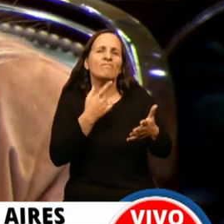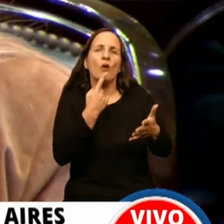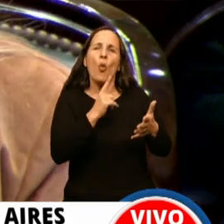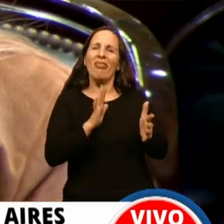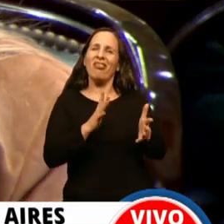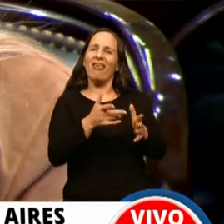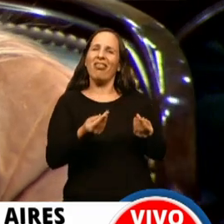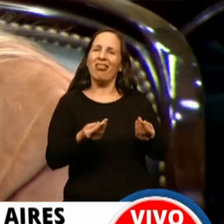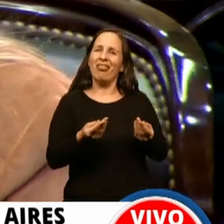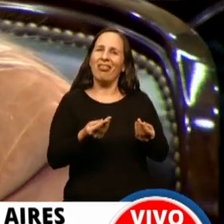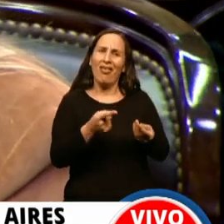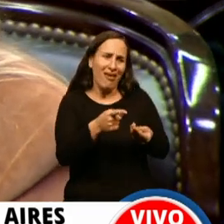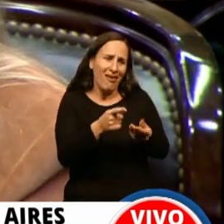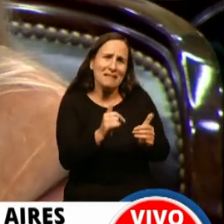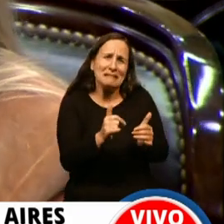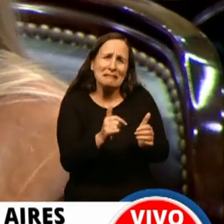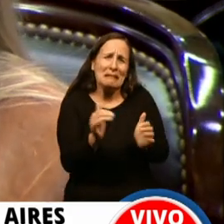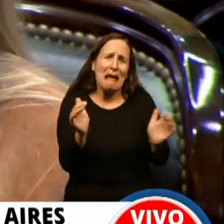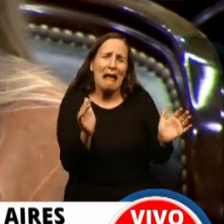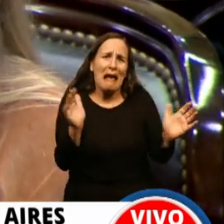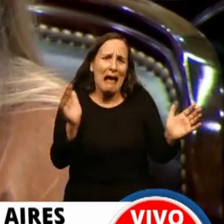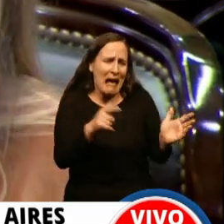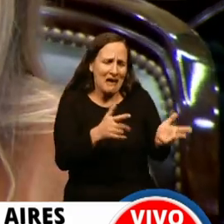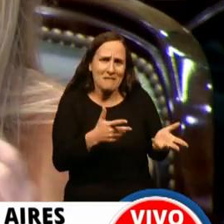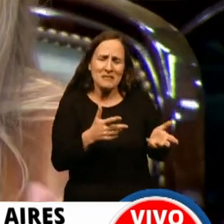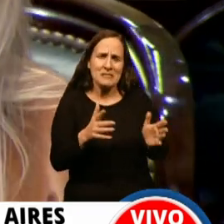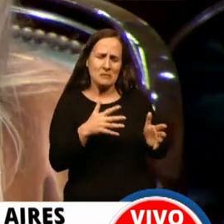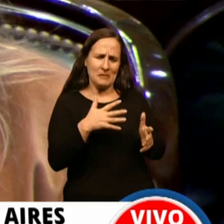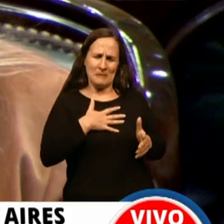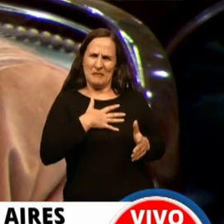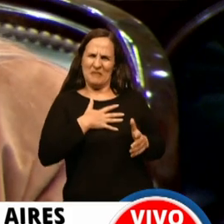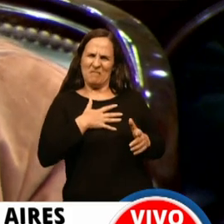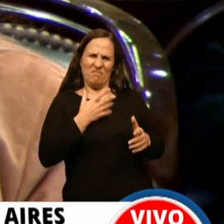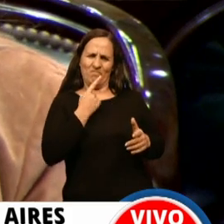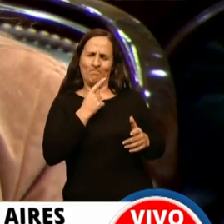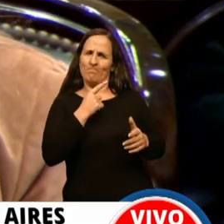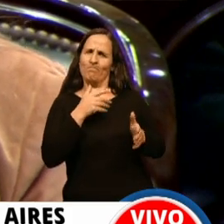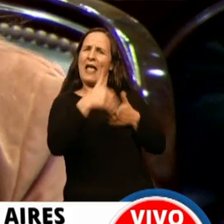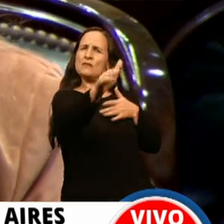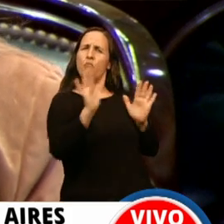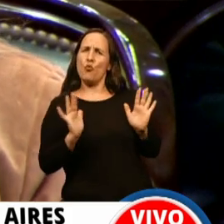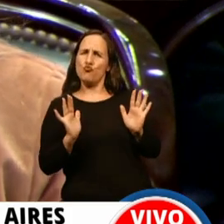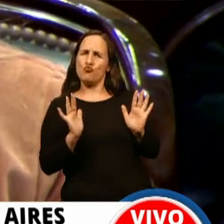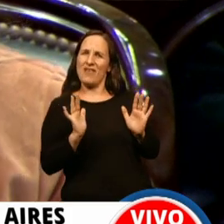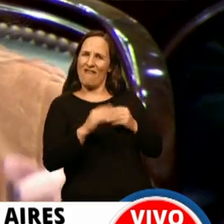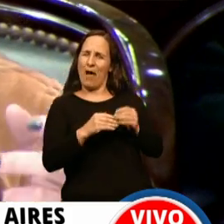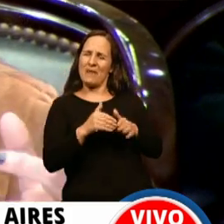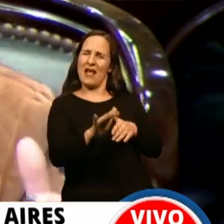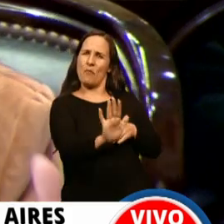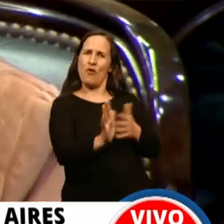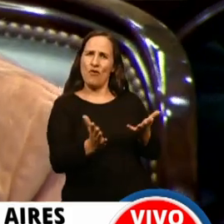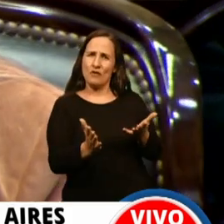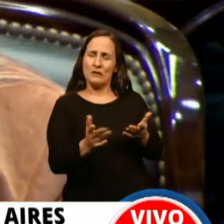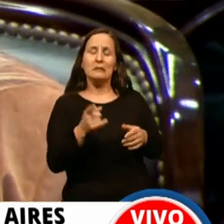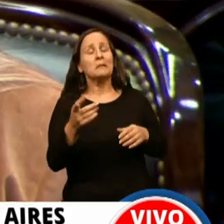incomprendidas a temprana edad muchas veces esas familias las expulsan cuando no tienen acceso a la